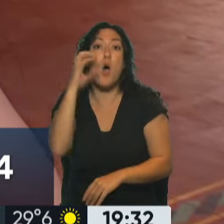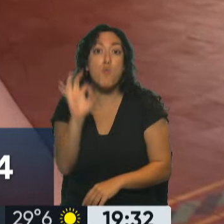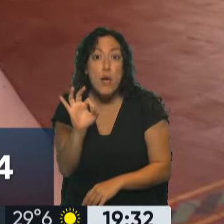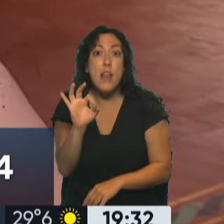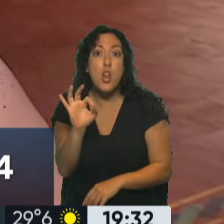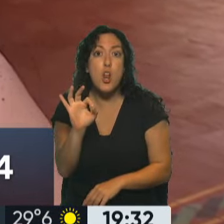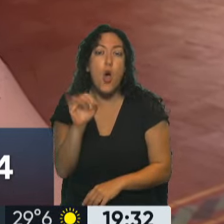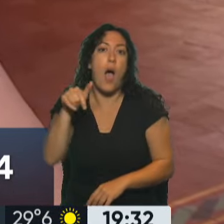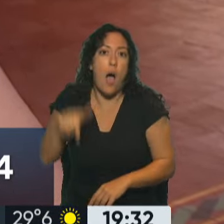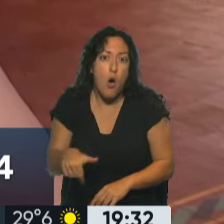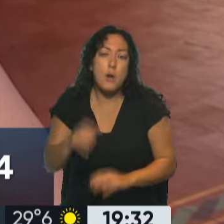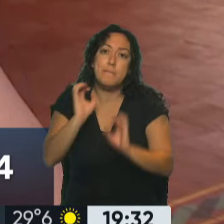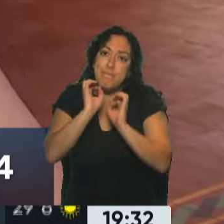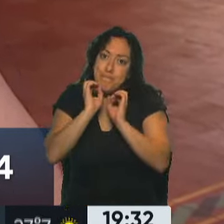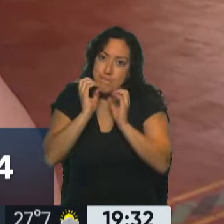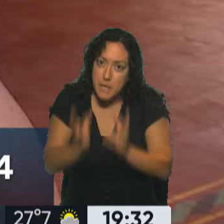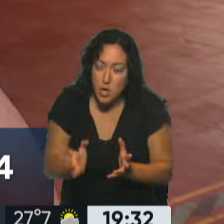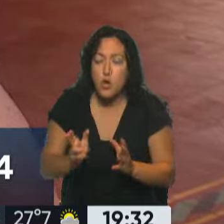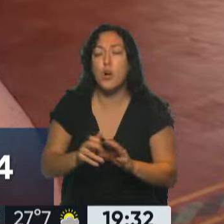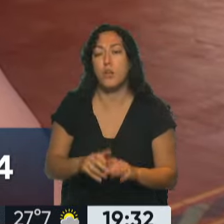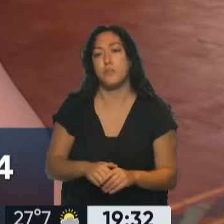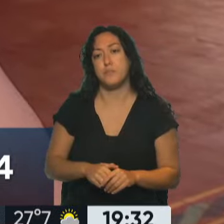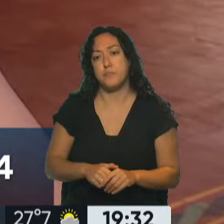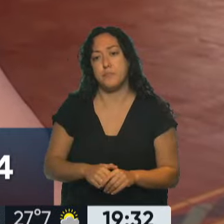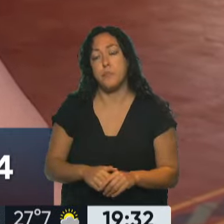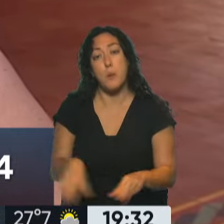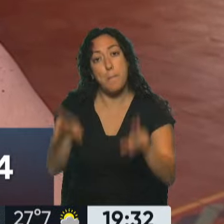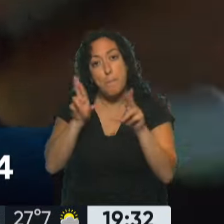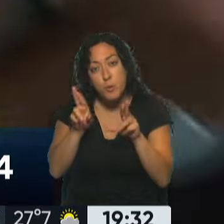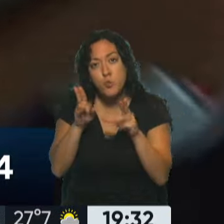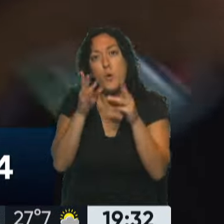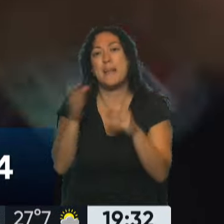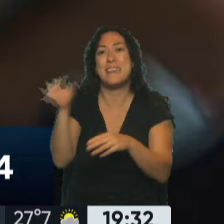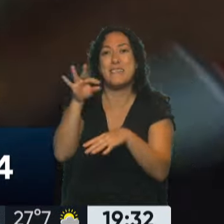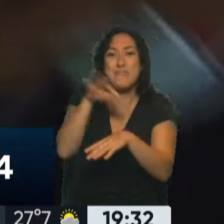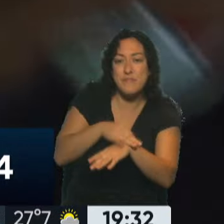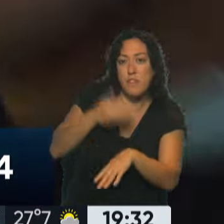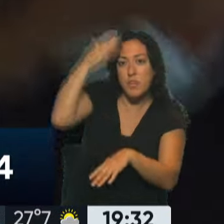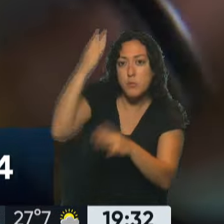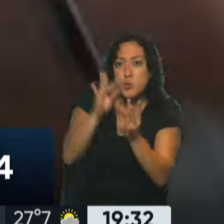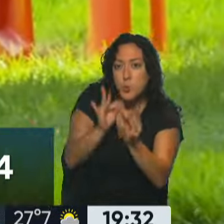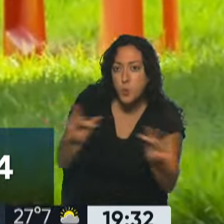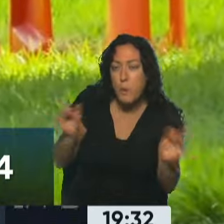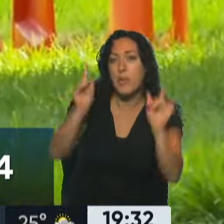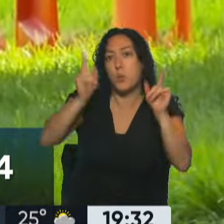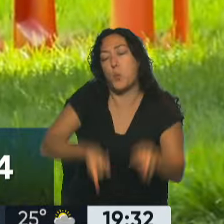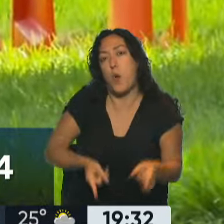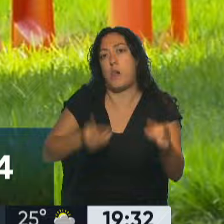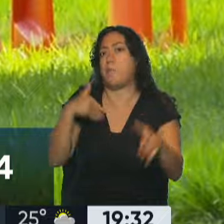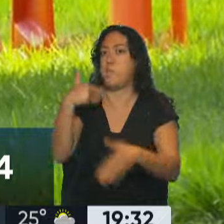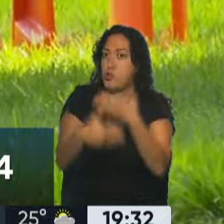estaba recuperando la verdad que por suerte Fue bastante leve Pero bueno la verdad que estdo un proceso pues hasta el